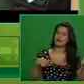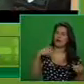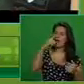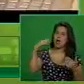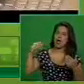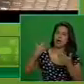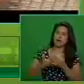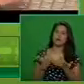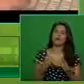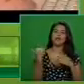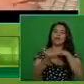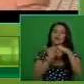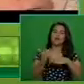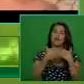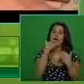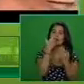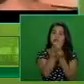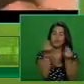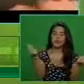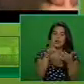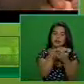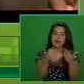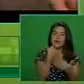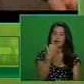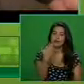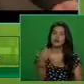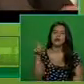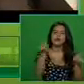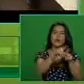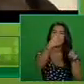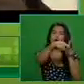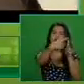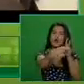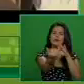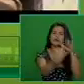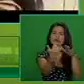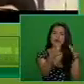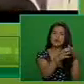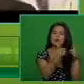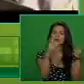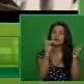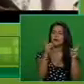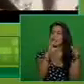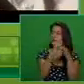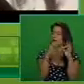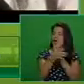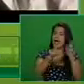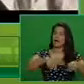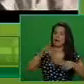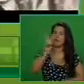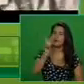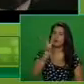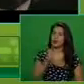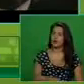años. Fue una institución que estuvo a punto de desaparecer, como desaparecieron muchas otras instituciones vinculadas a lo agrícola en Venezuela,